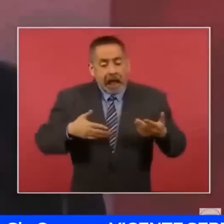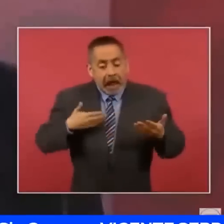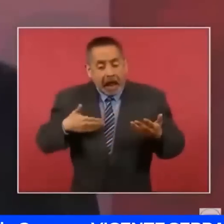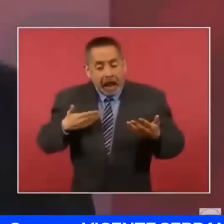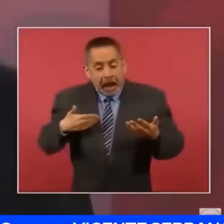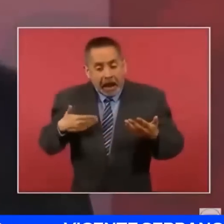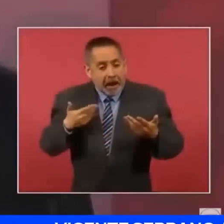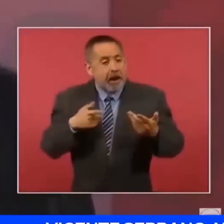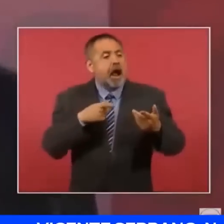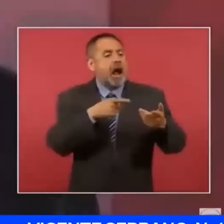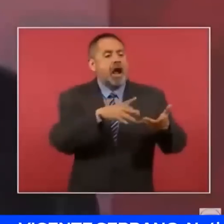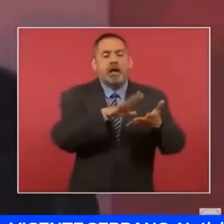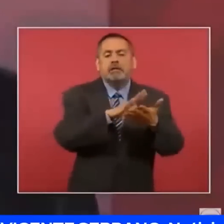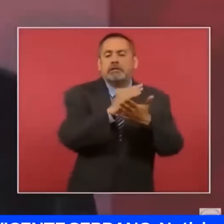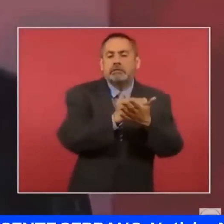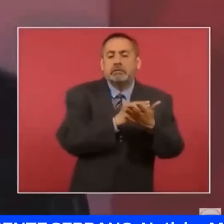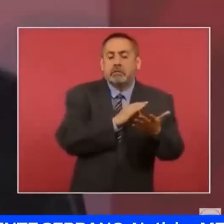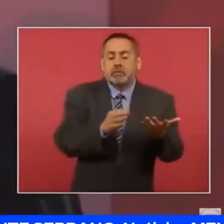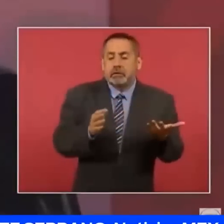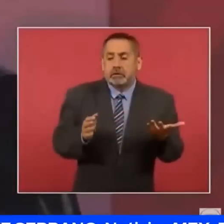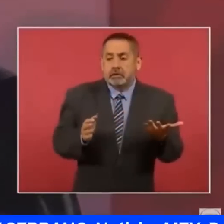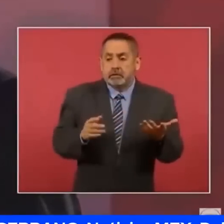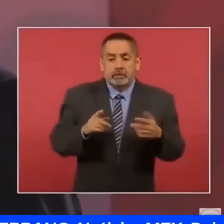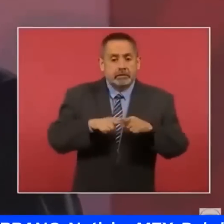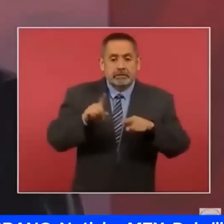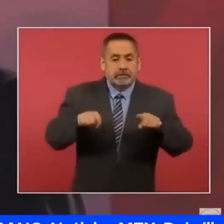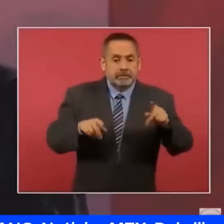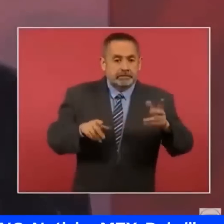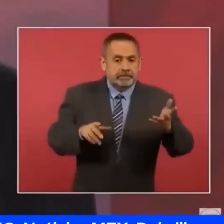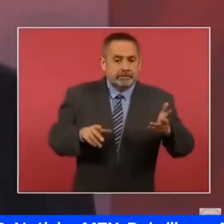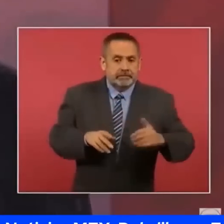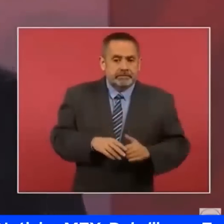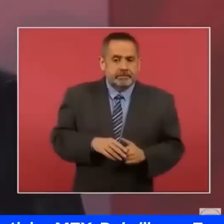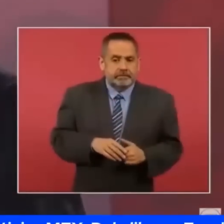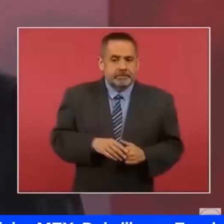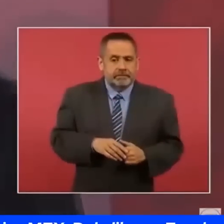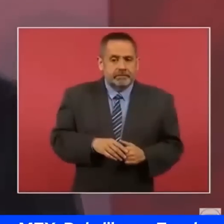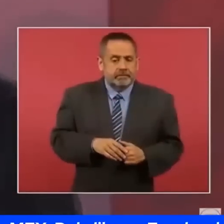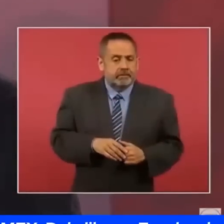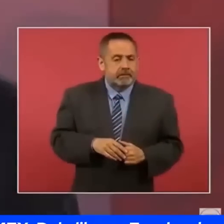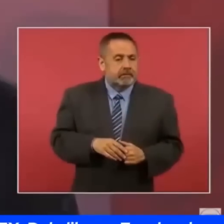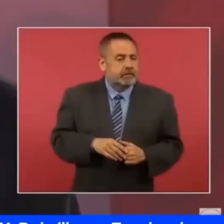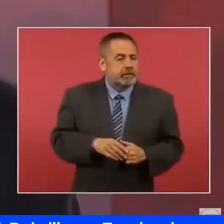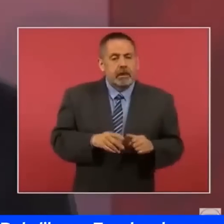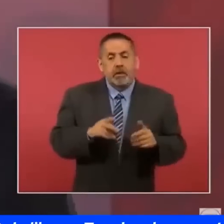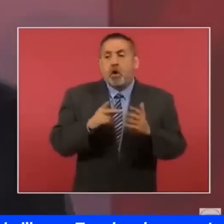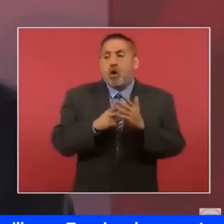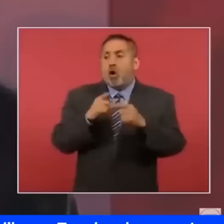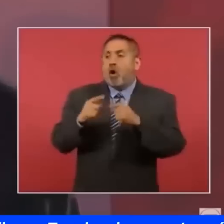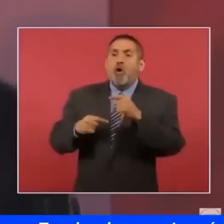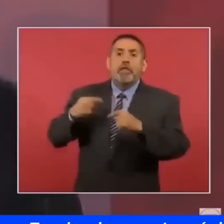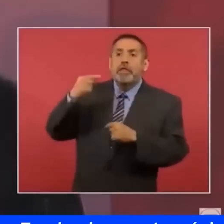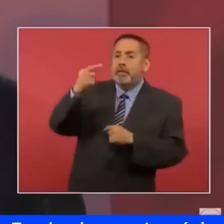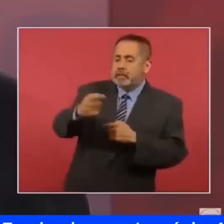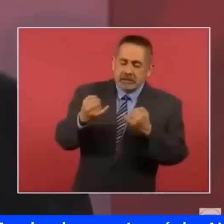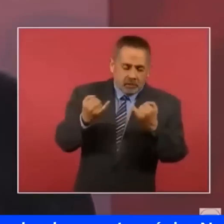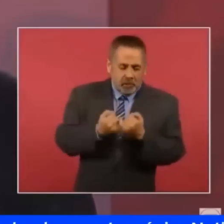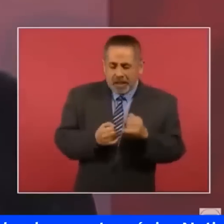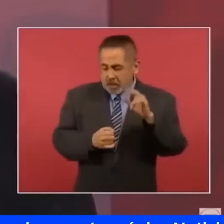a sanear, a purificar la vida pública de México y para que no se vuelva a